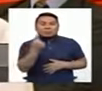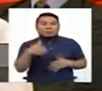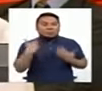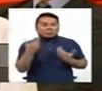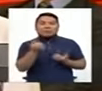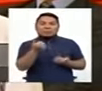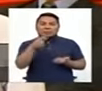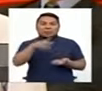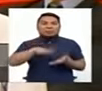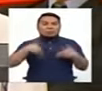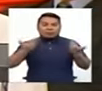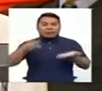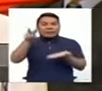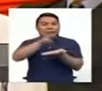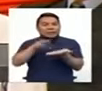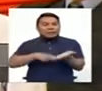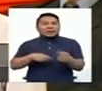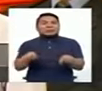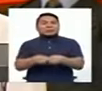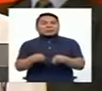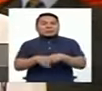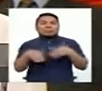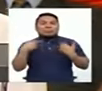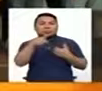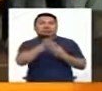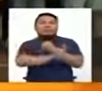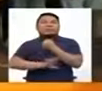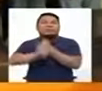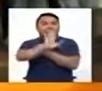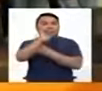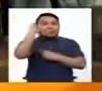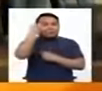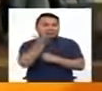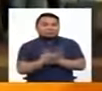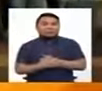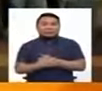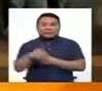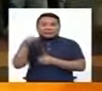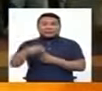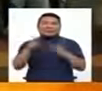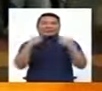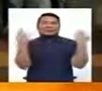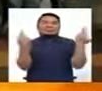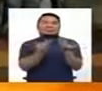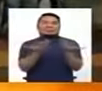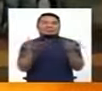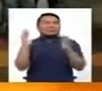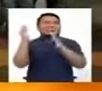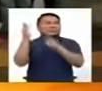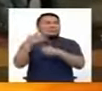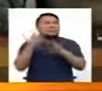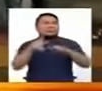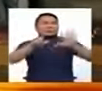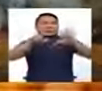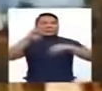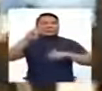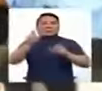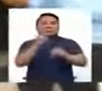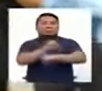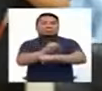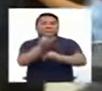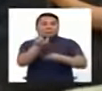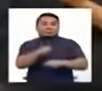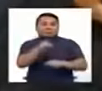leer, sino que incluso hasta defender sus derechos. Durante esta ceremonia, un total de 70 internos recibieron